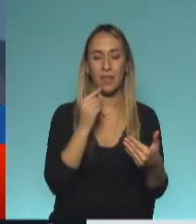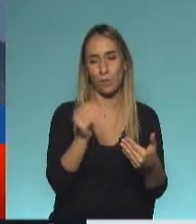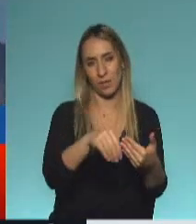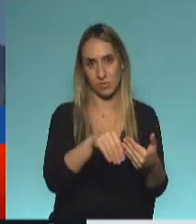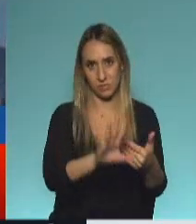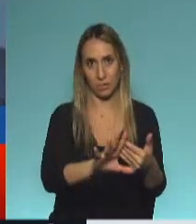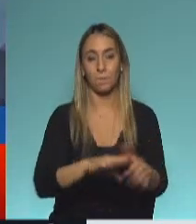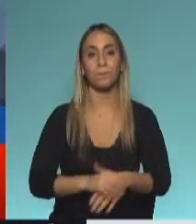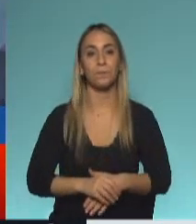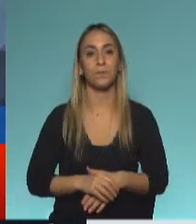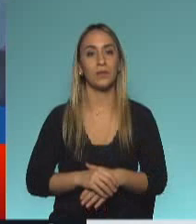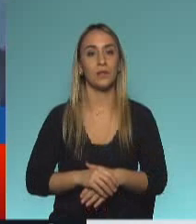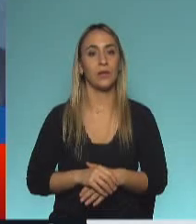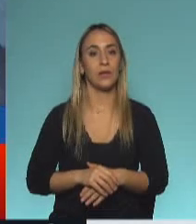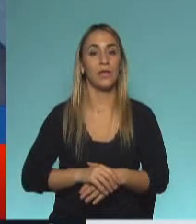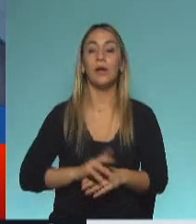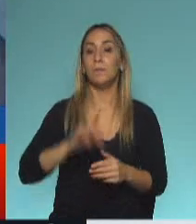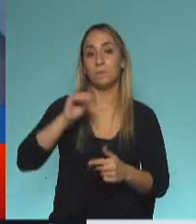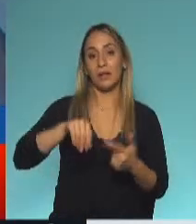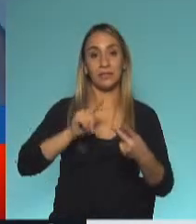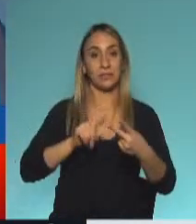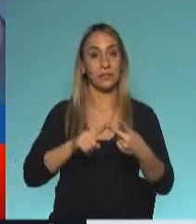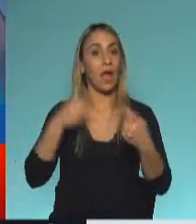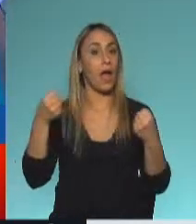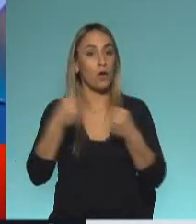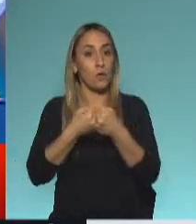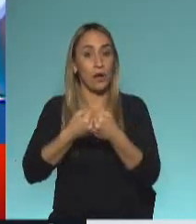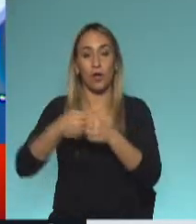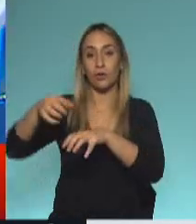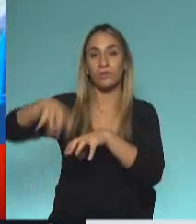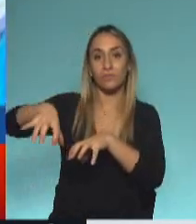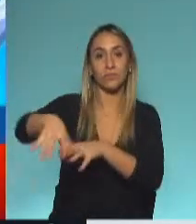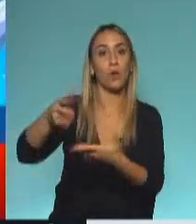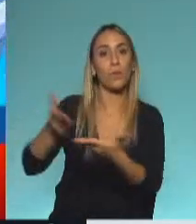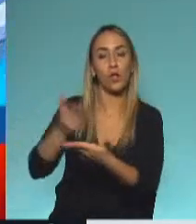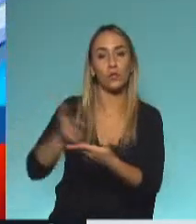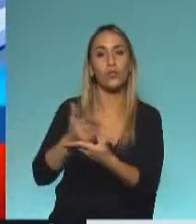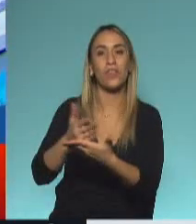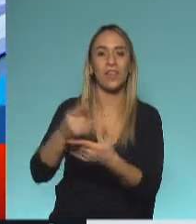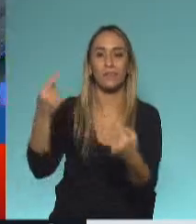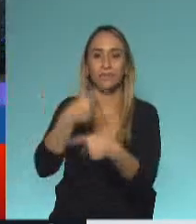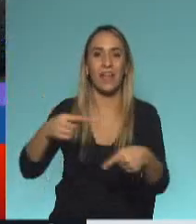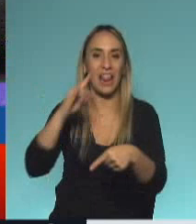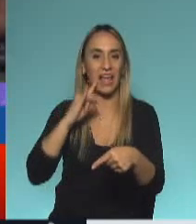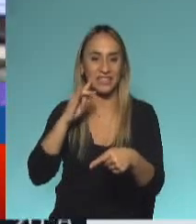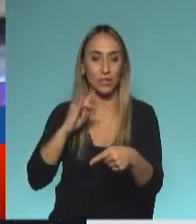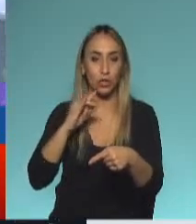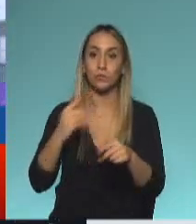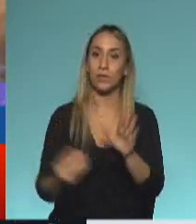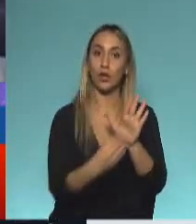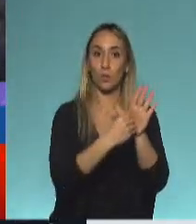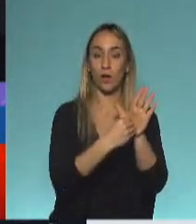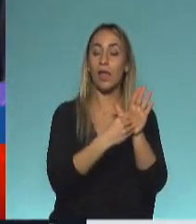un nuevo acuerdo se suma un nuevo acuerdo de precios con el sector lácteo se incorporan 32 nuevos productos lácteos al